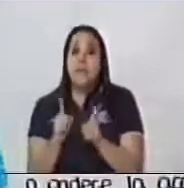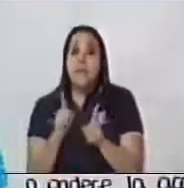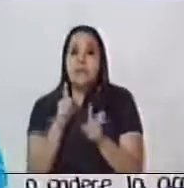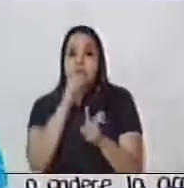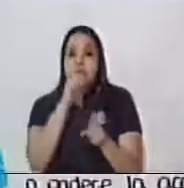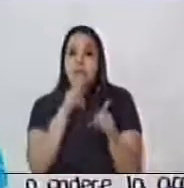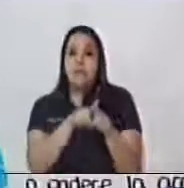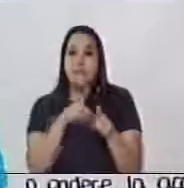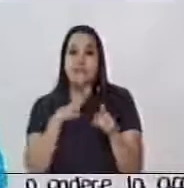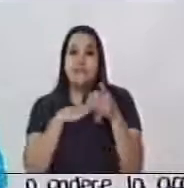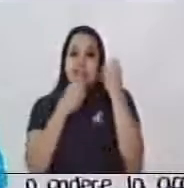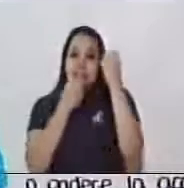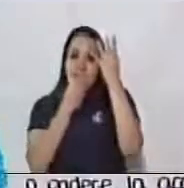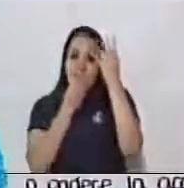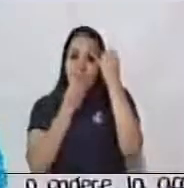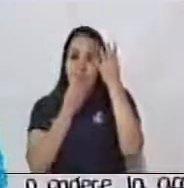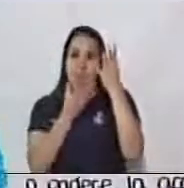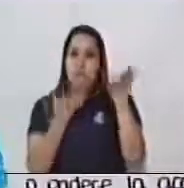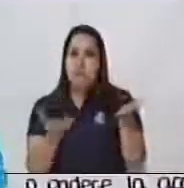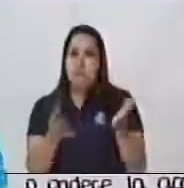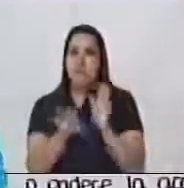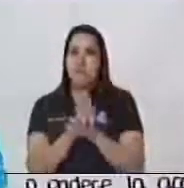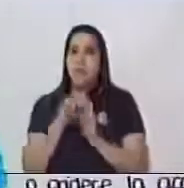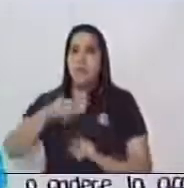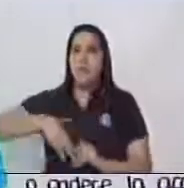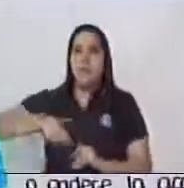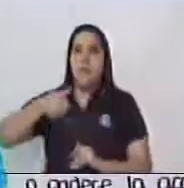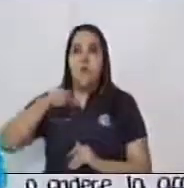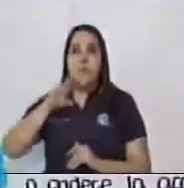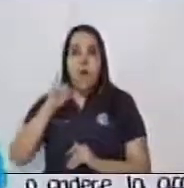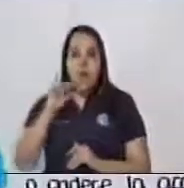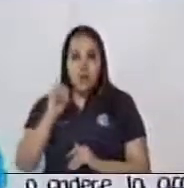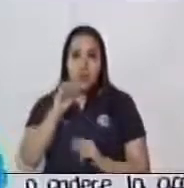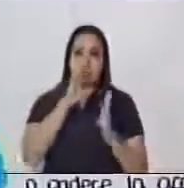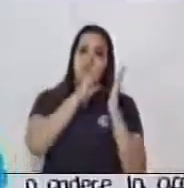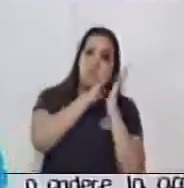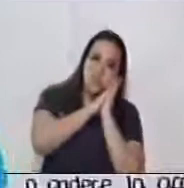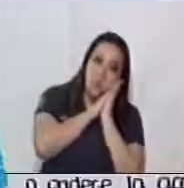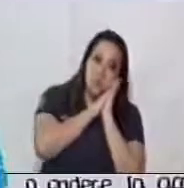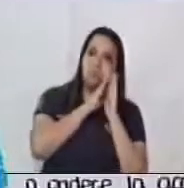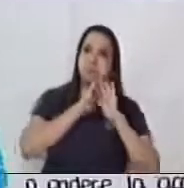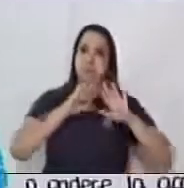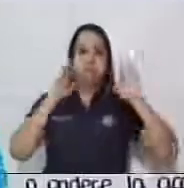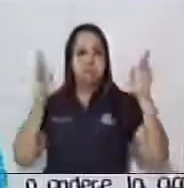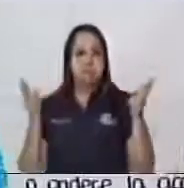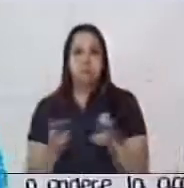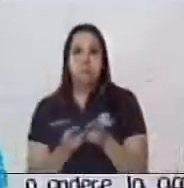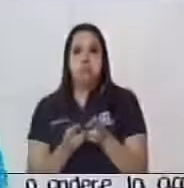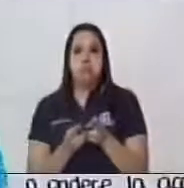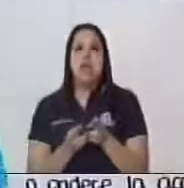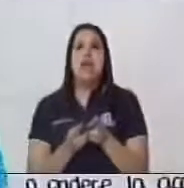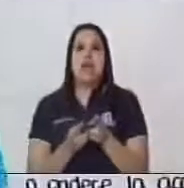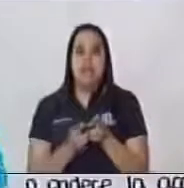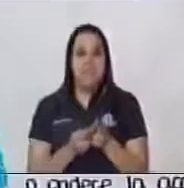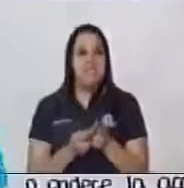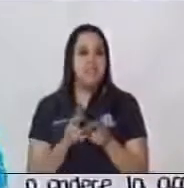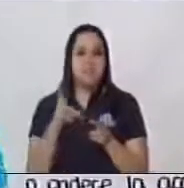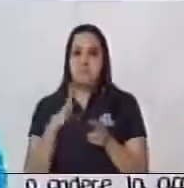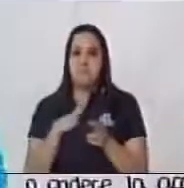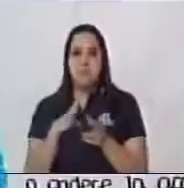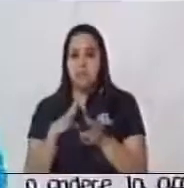idea. Mario durmió. Acá corresponde a un núcleo y esta oración no tiene complemento,